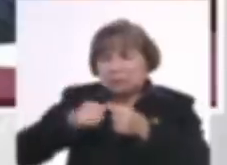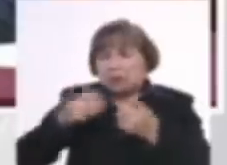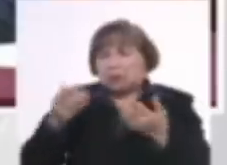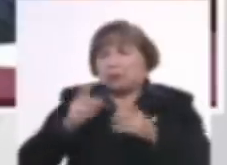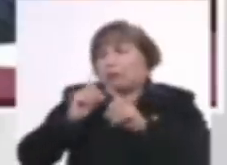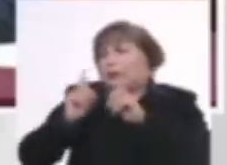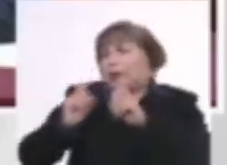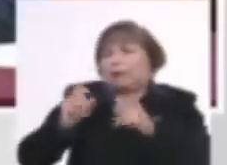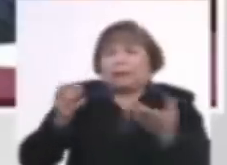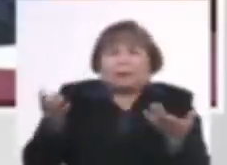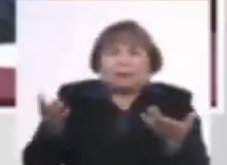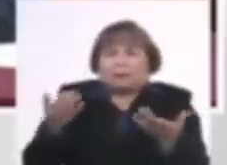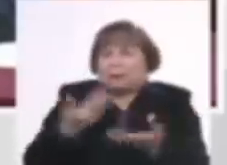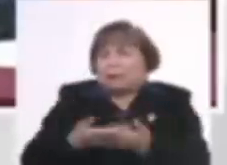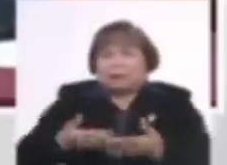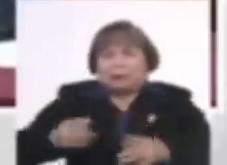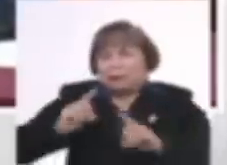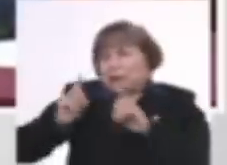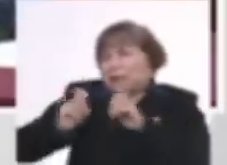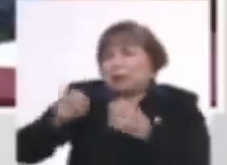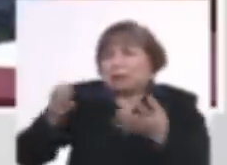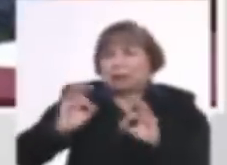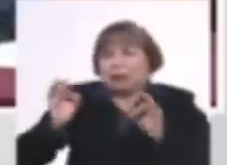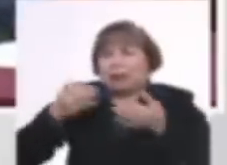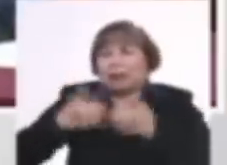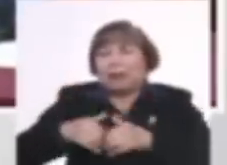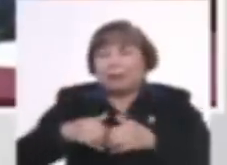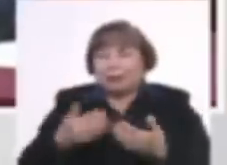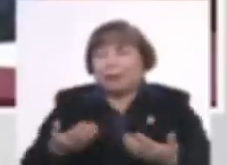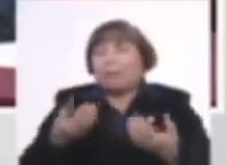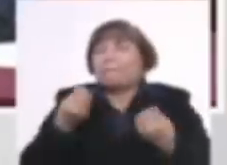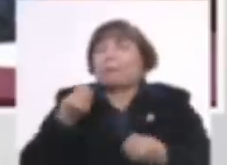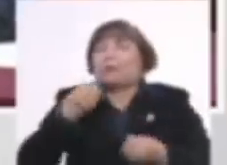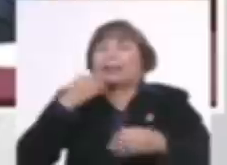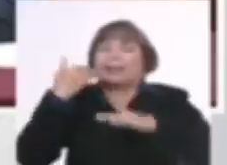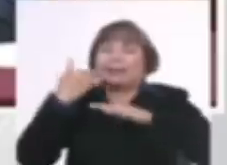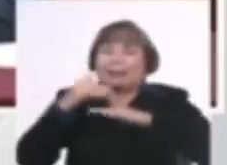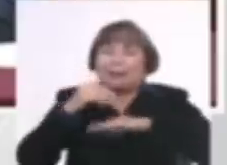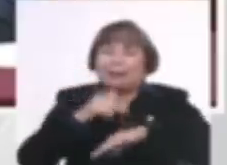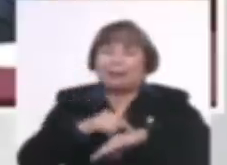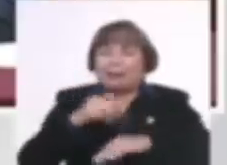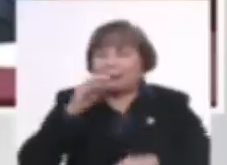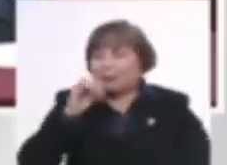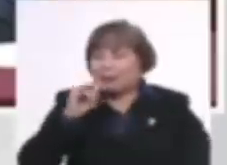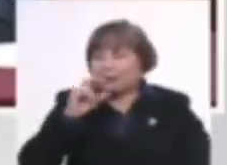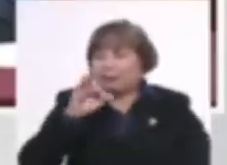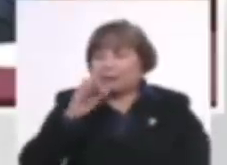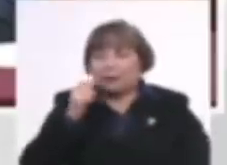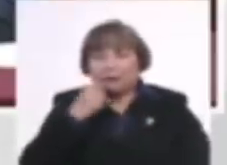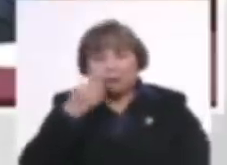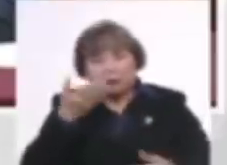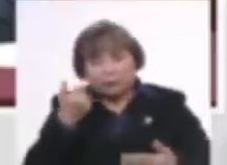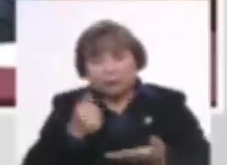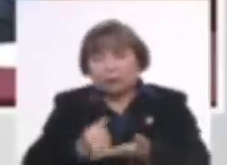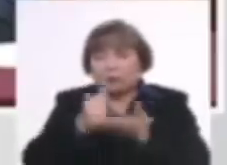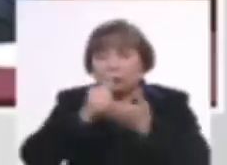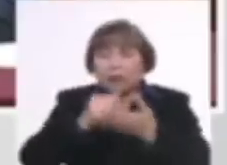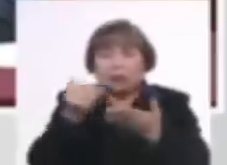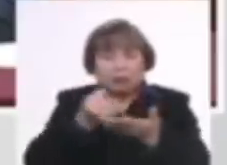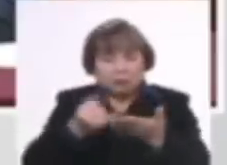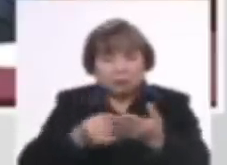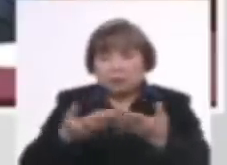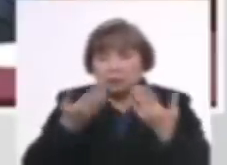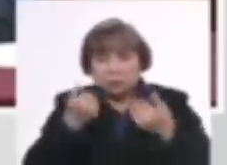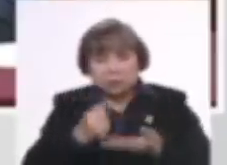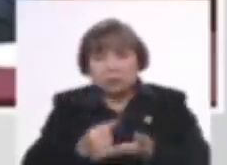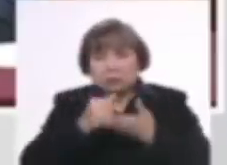no pregunto muchas cosas específicas de la empresa. Pero porque es temporalmente. Jennifer, me llama Jennifer, ayúdanos a elaborar un